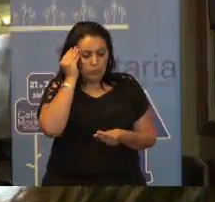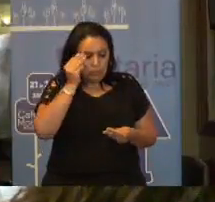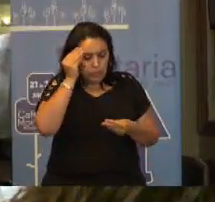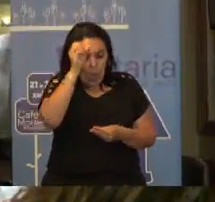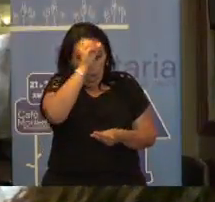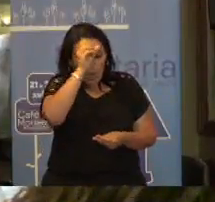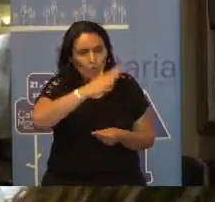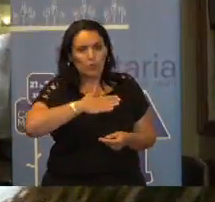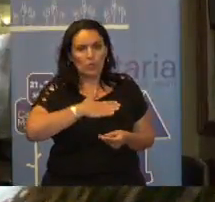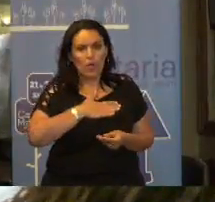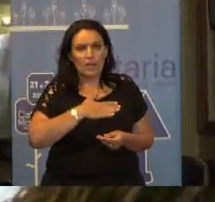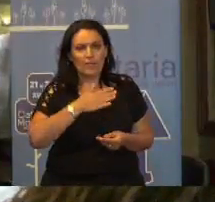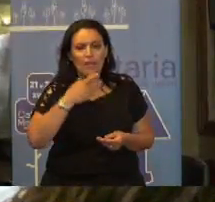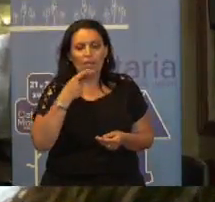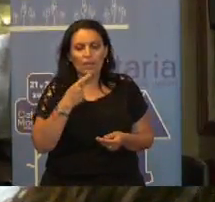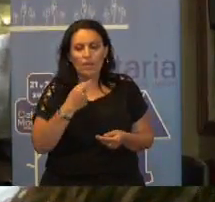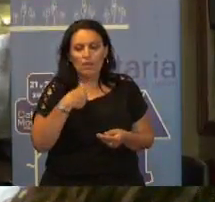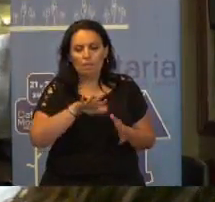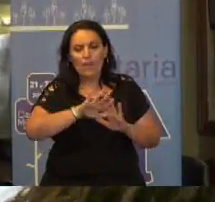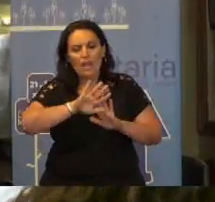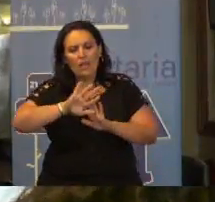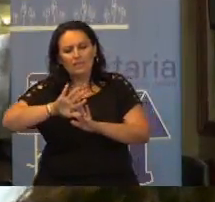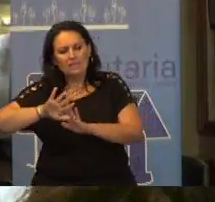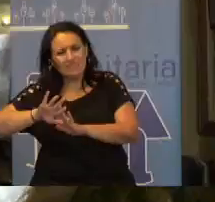deixarnos de apartar,